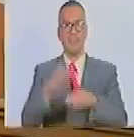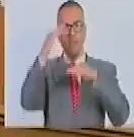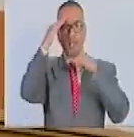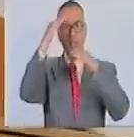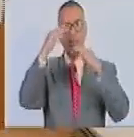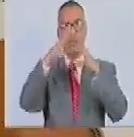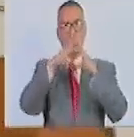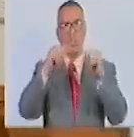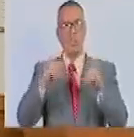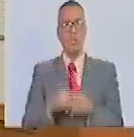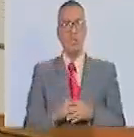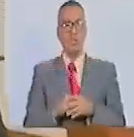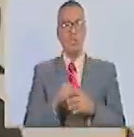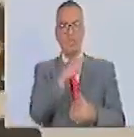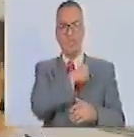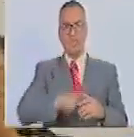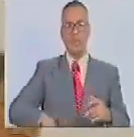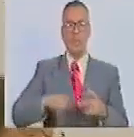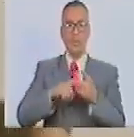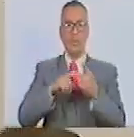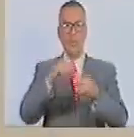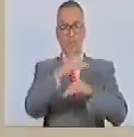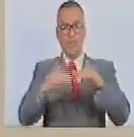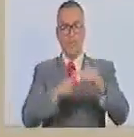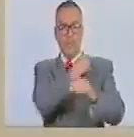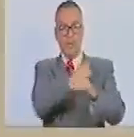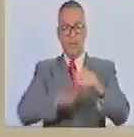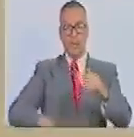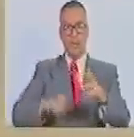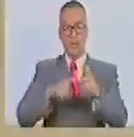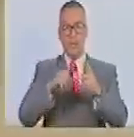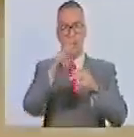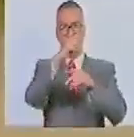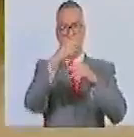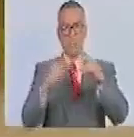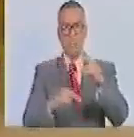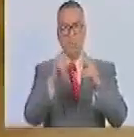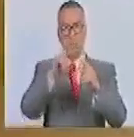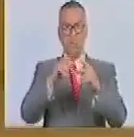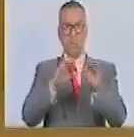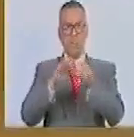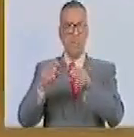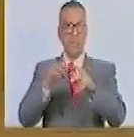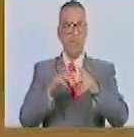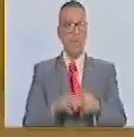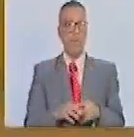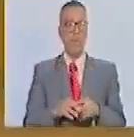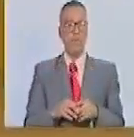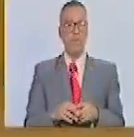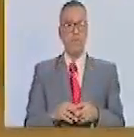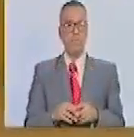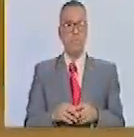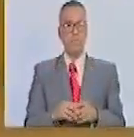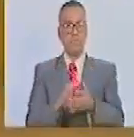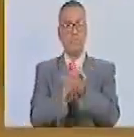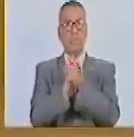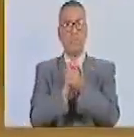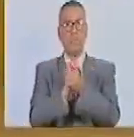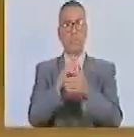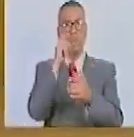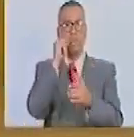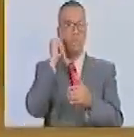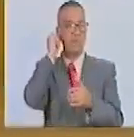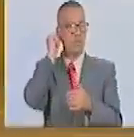Saludos a todos, presidente, vicepresidente, segunda vicepresidenta, secretaria, compañeros